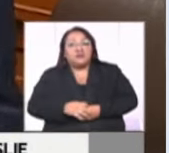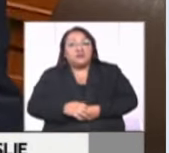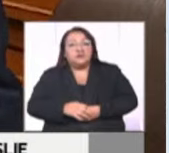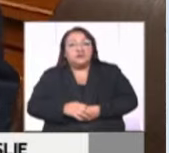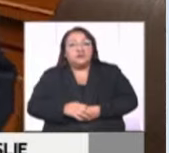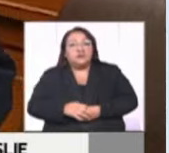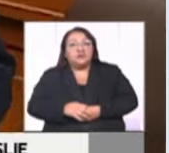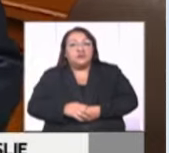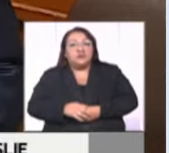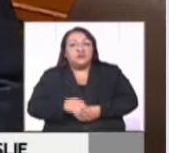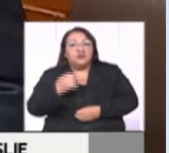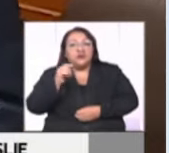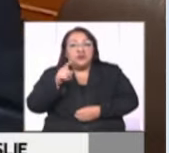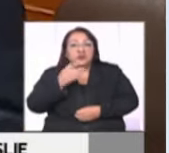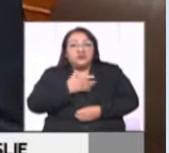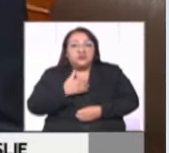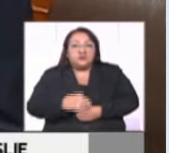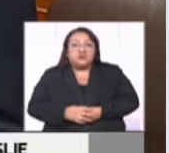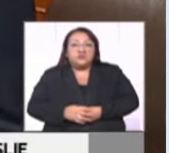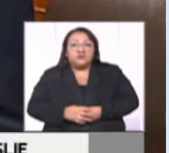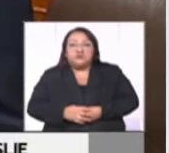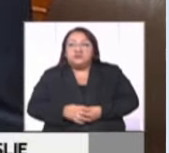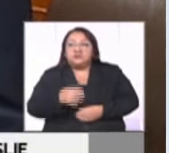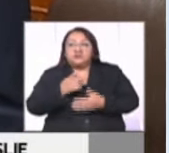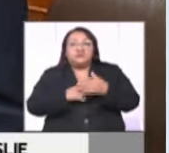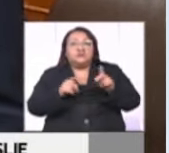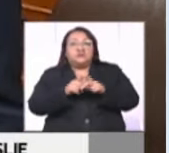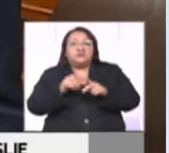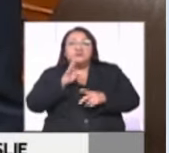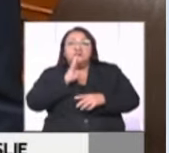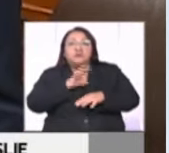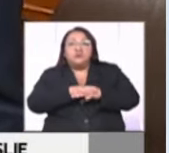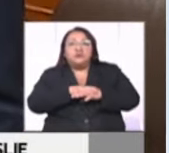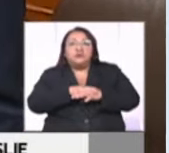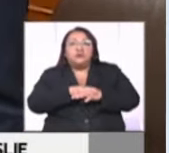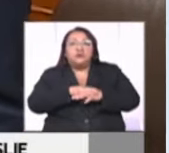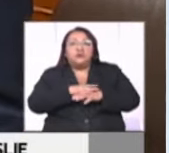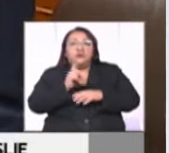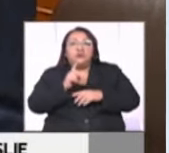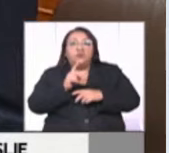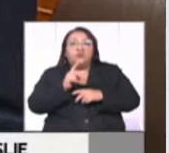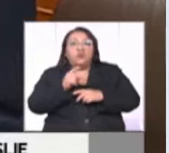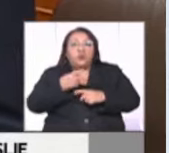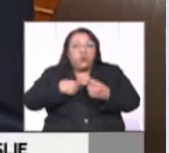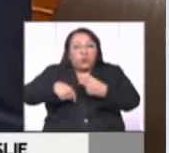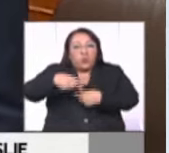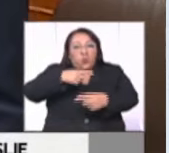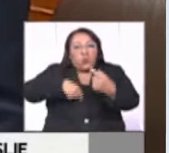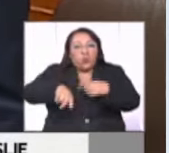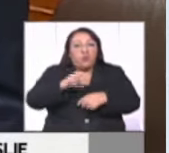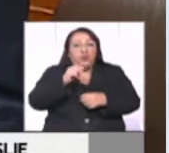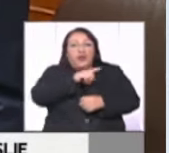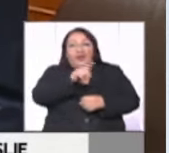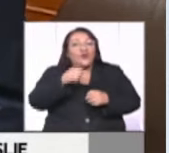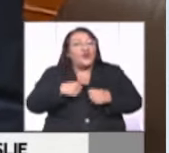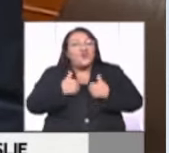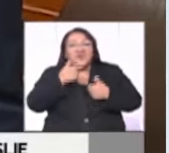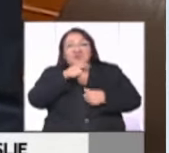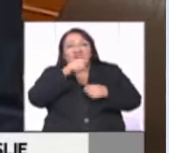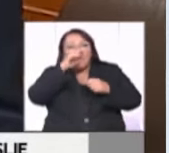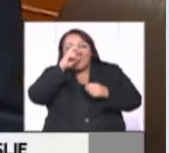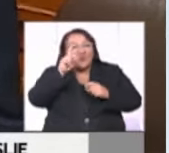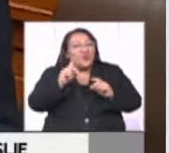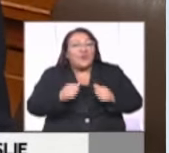solamente eso, presidente, sino hablan de ruleteo. porque ellos no viven en el